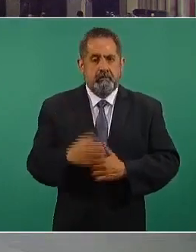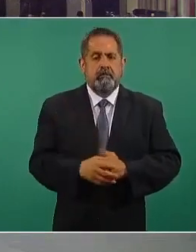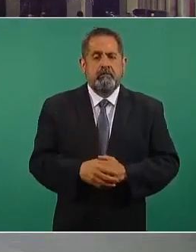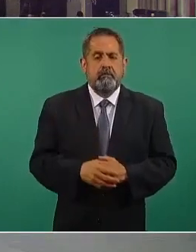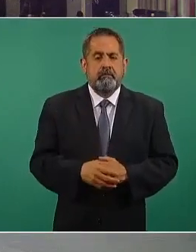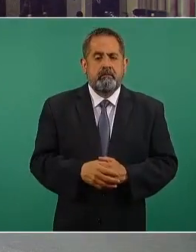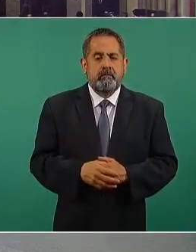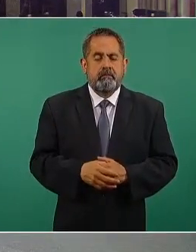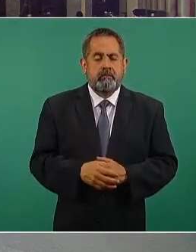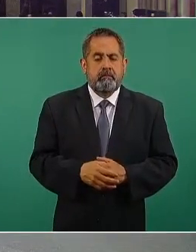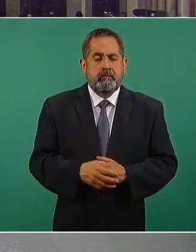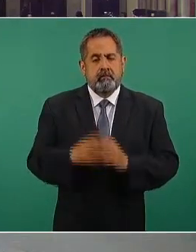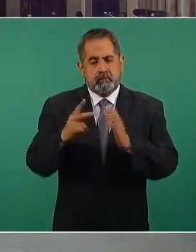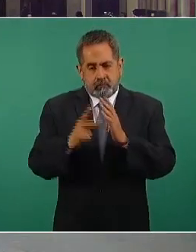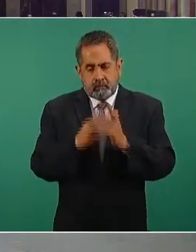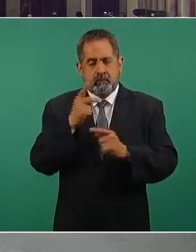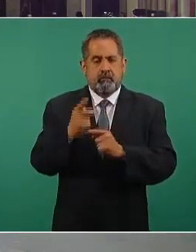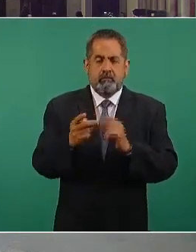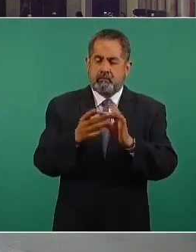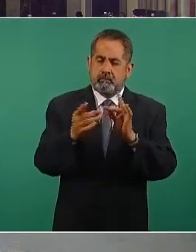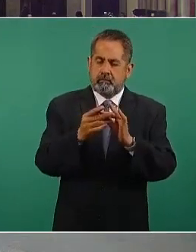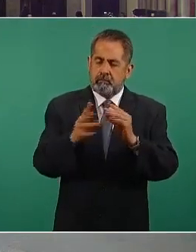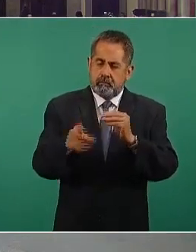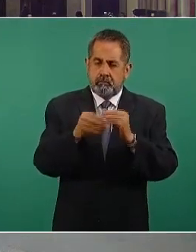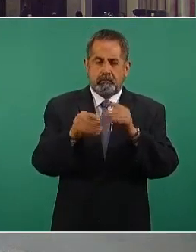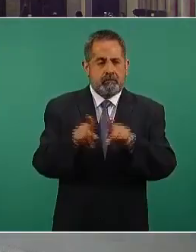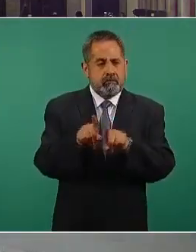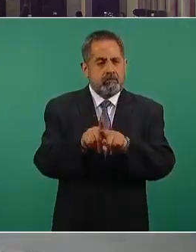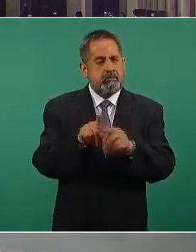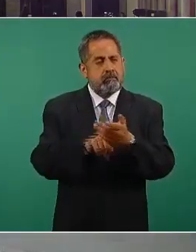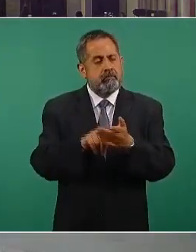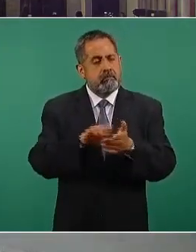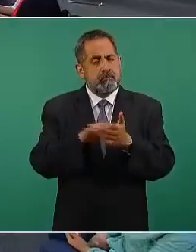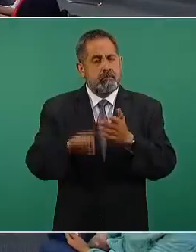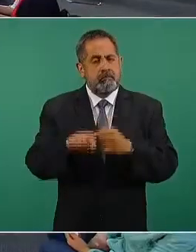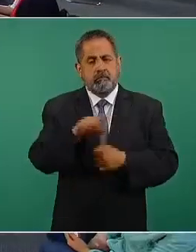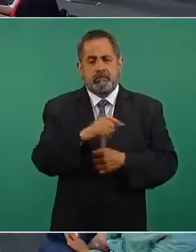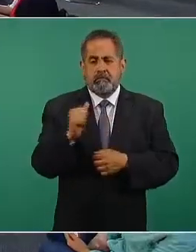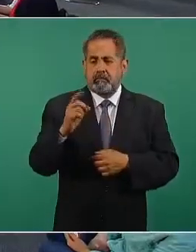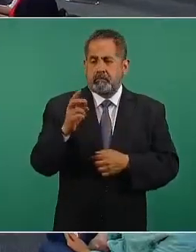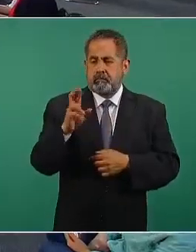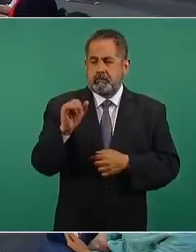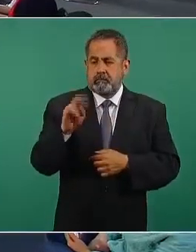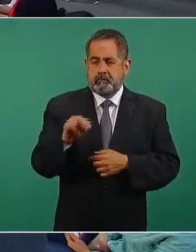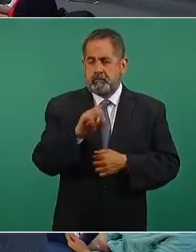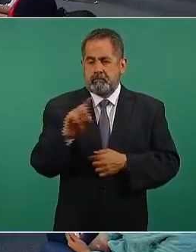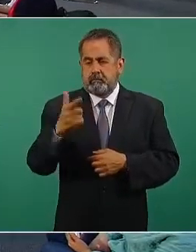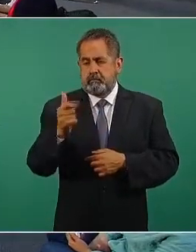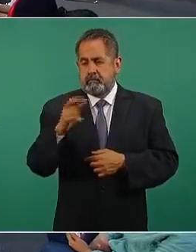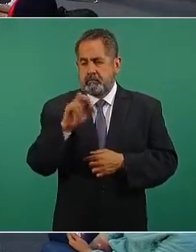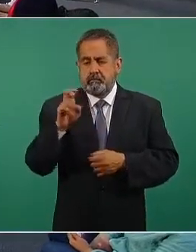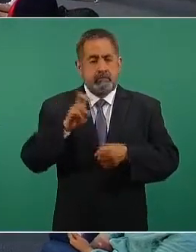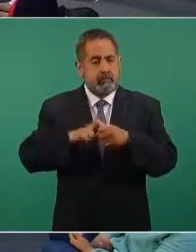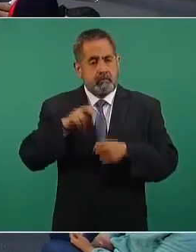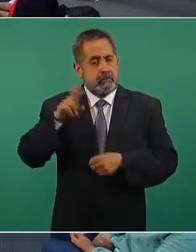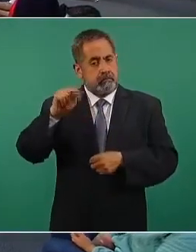Para reiterar un poquito nada más la cuestión de Adrián de la Garza allá en Nuevo León,